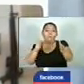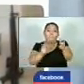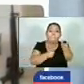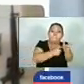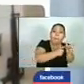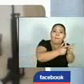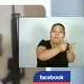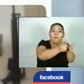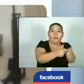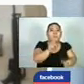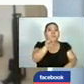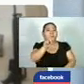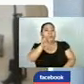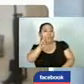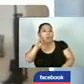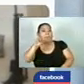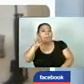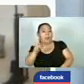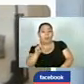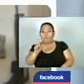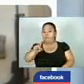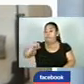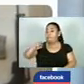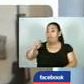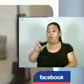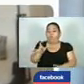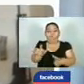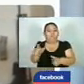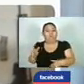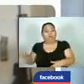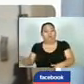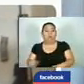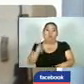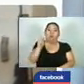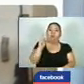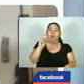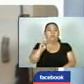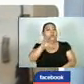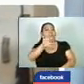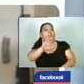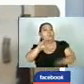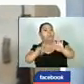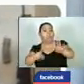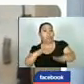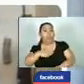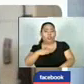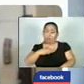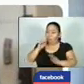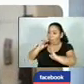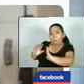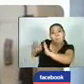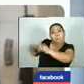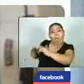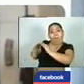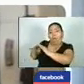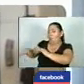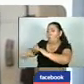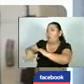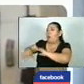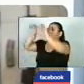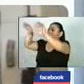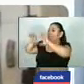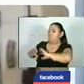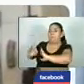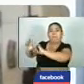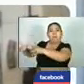calibre 12 milímetros y mil cartuchos calibre 5.56 que había encontrado abandonados al interior de una bodega.